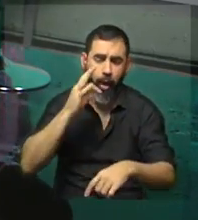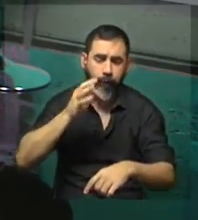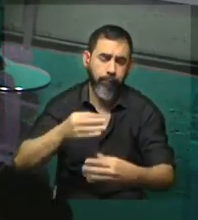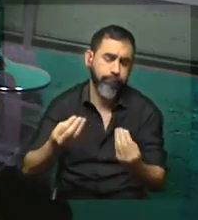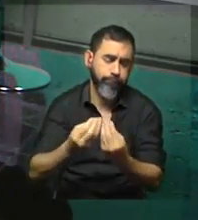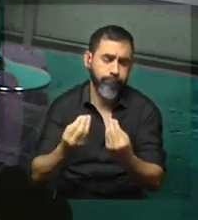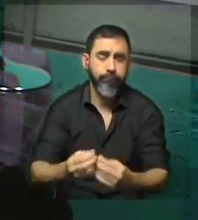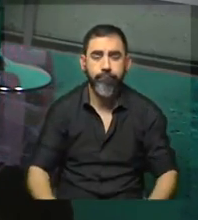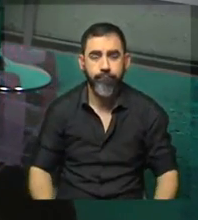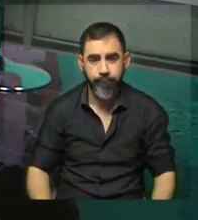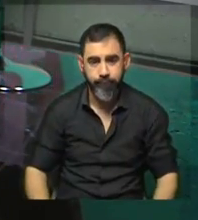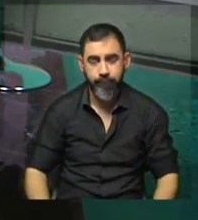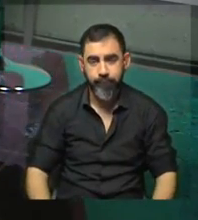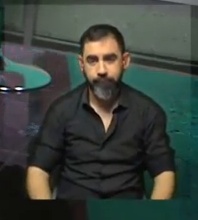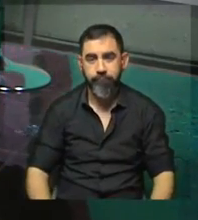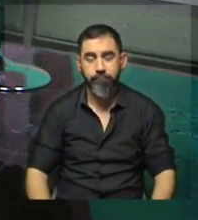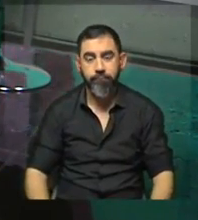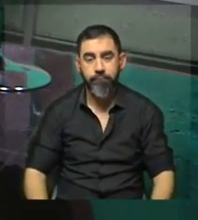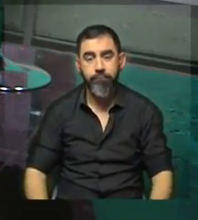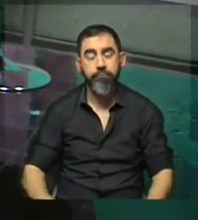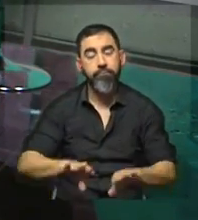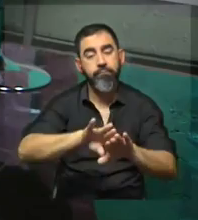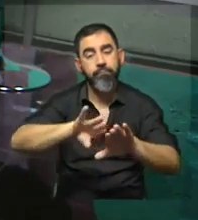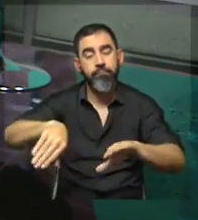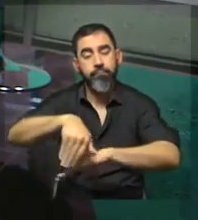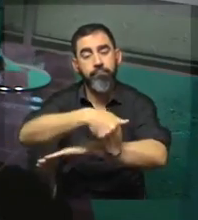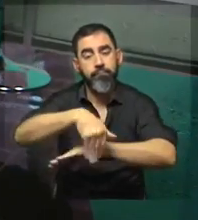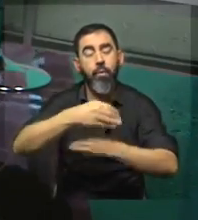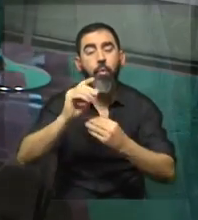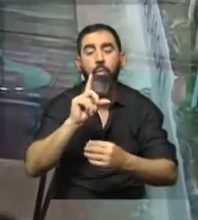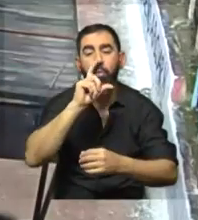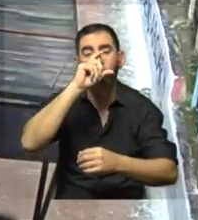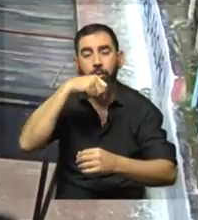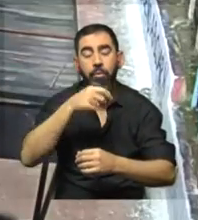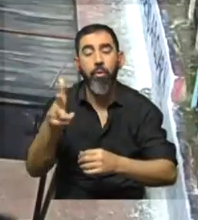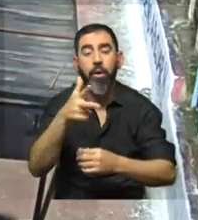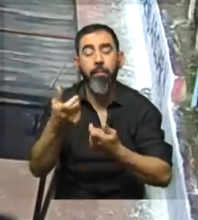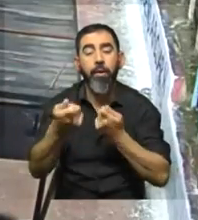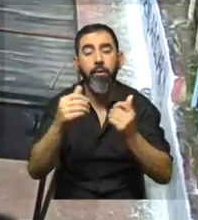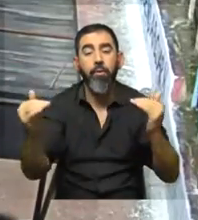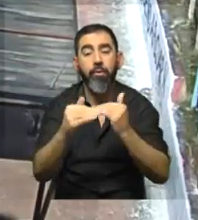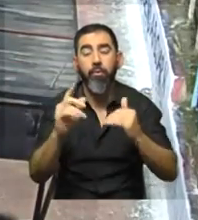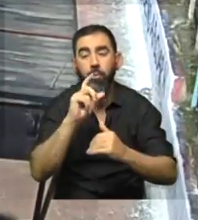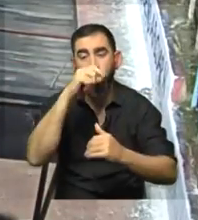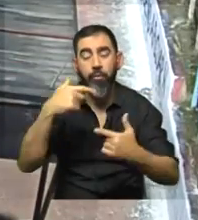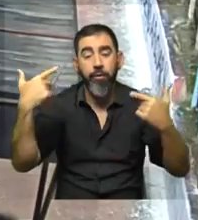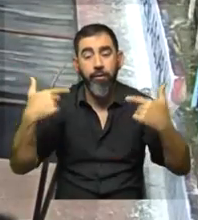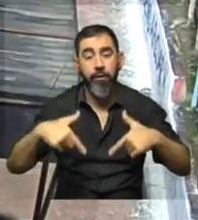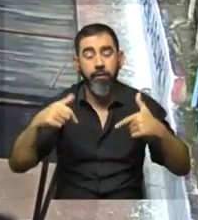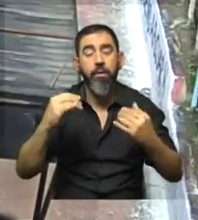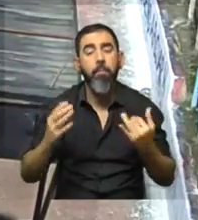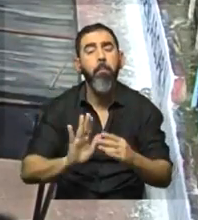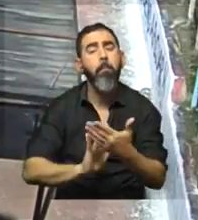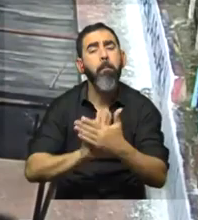investigadoras es tremendo. Comerá mucho café por el Parlamento. Yo creo que sí. Los voy a sacar del estudio. Vamos a ver cómo está Montevideo a través de las cámaras del Centro de Gestión de Movilidad. Una mañana